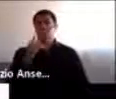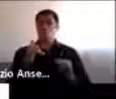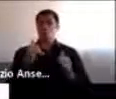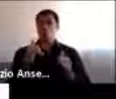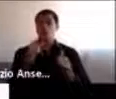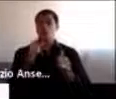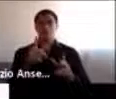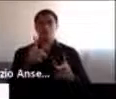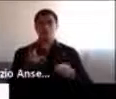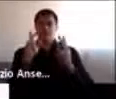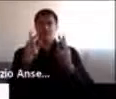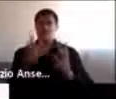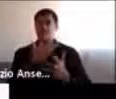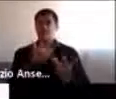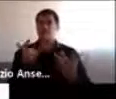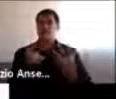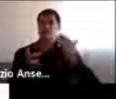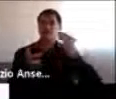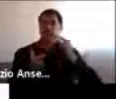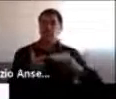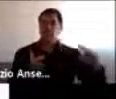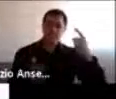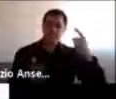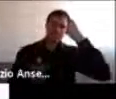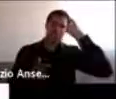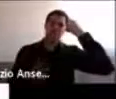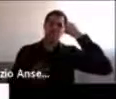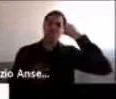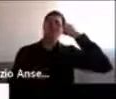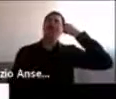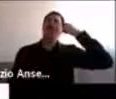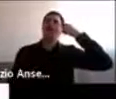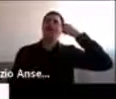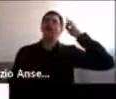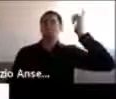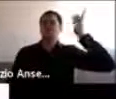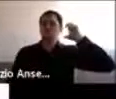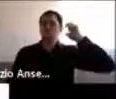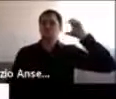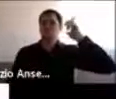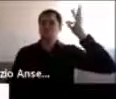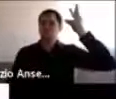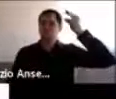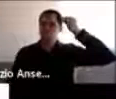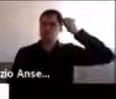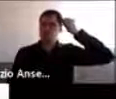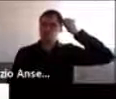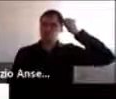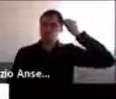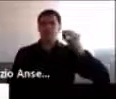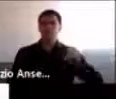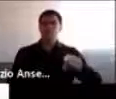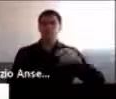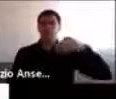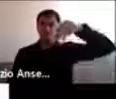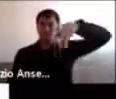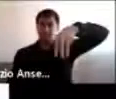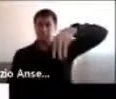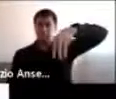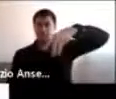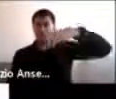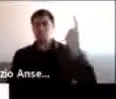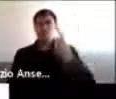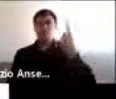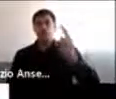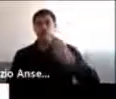niño como hacer conciencia de este sonido de manera autónoma se presenta sola y sale el sonido por ejemplo ahí sale la